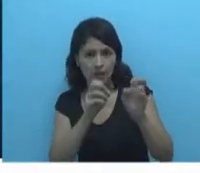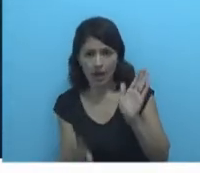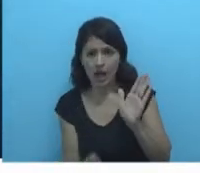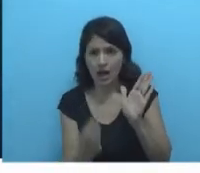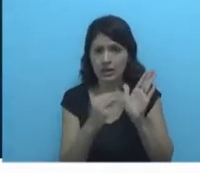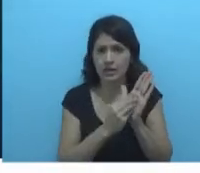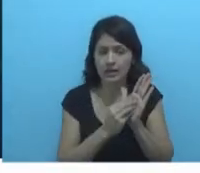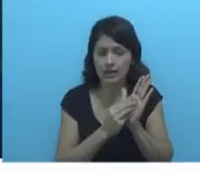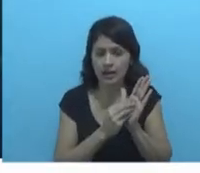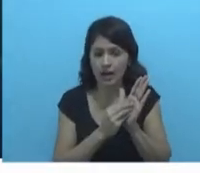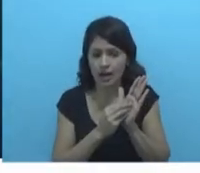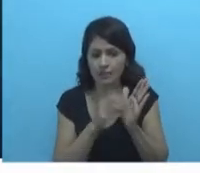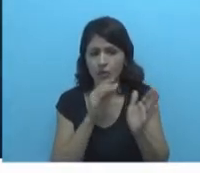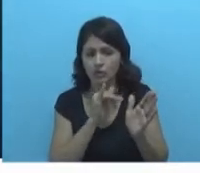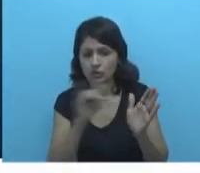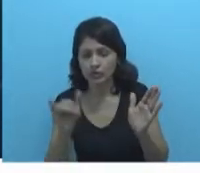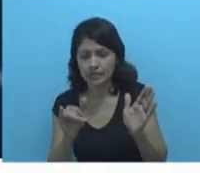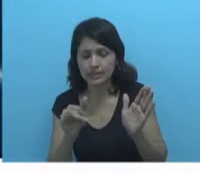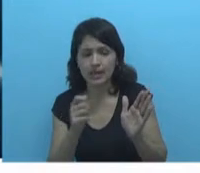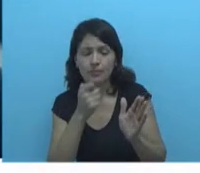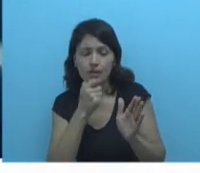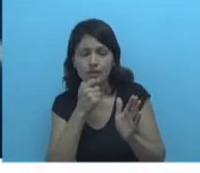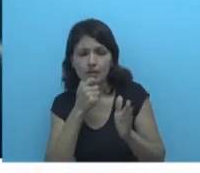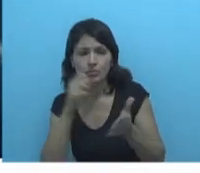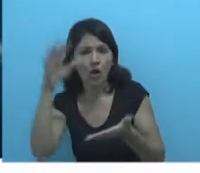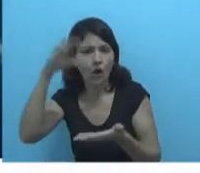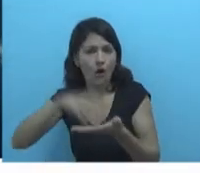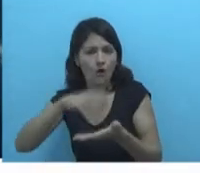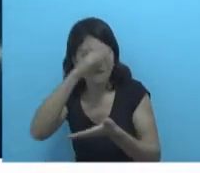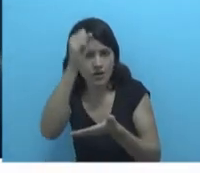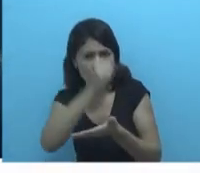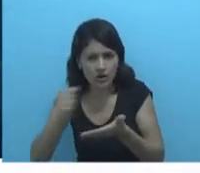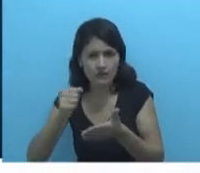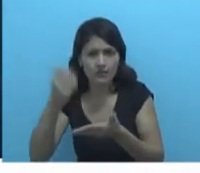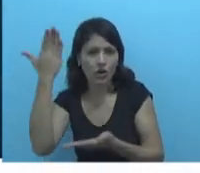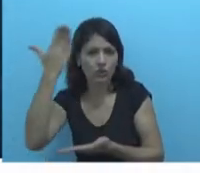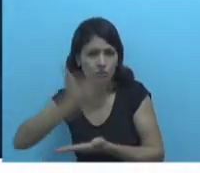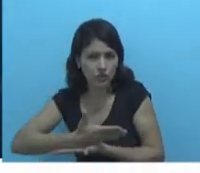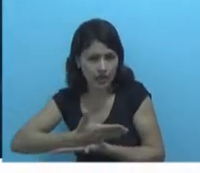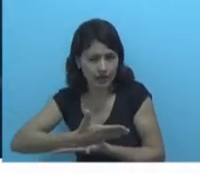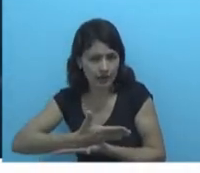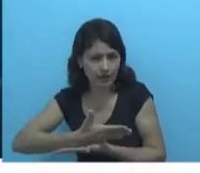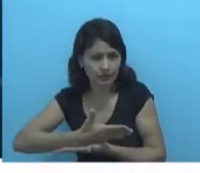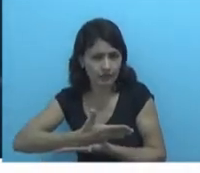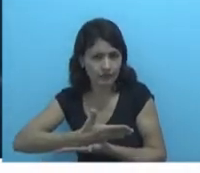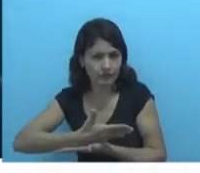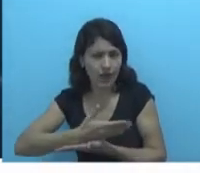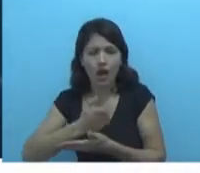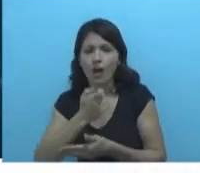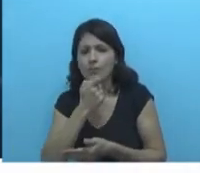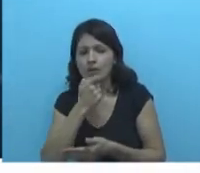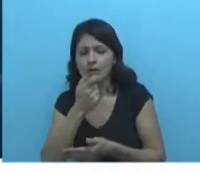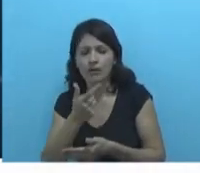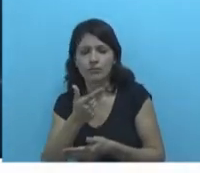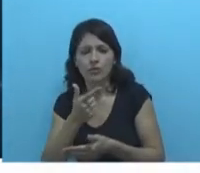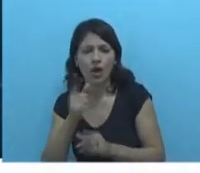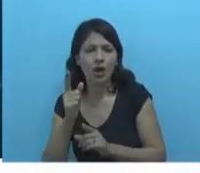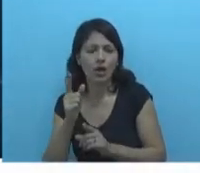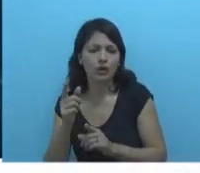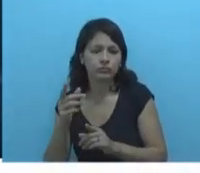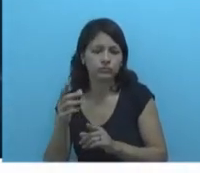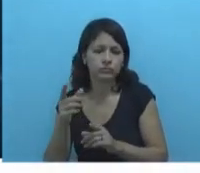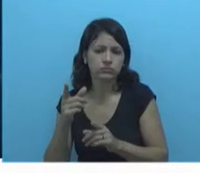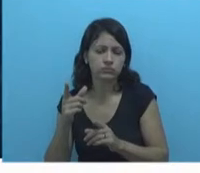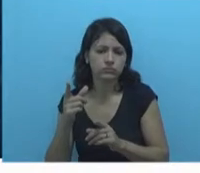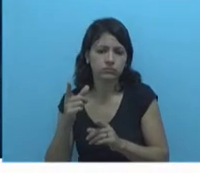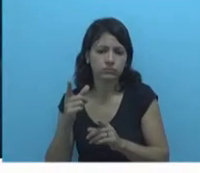han expresado respecto a los cierres de los frigoríficos, como es la triste noticia que hemos tomado conocimiento en los últimos días